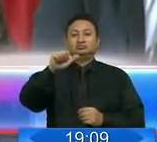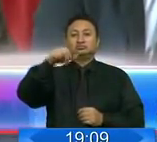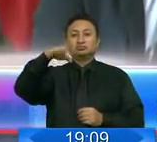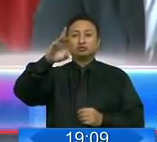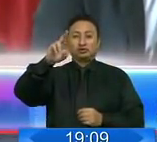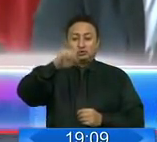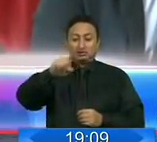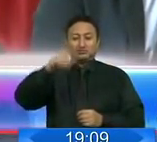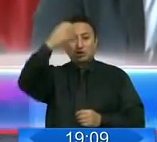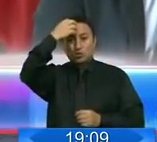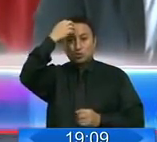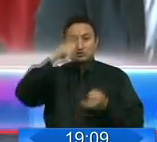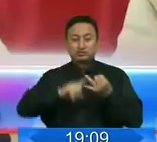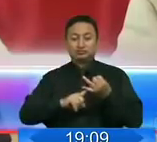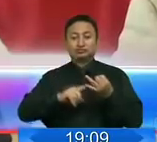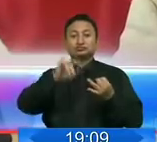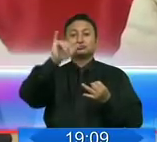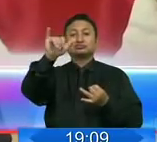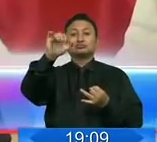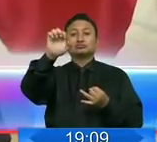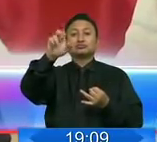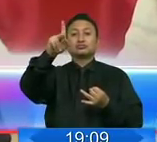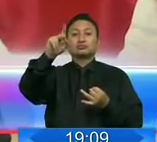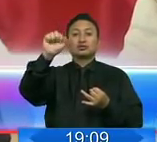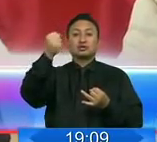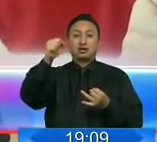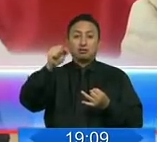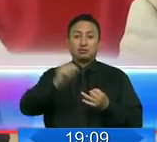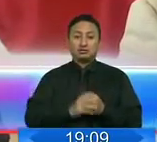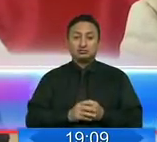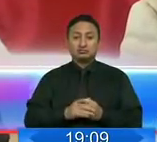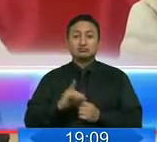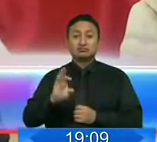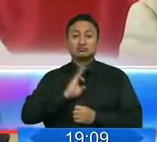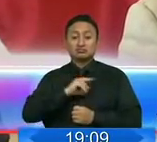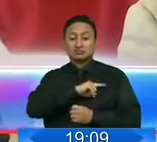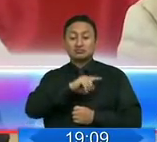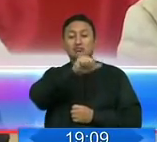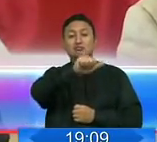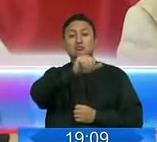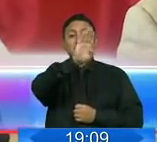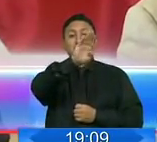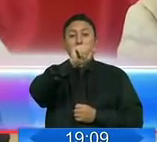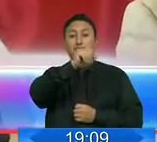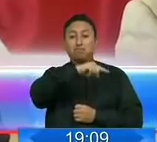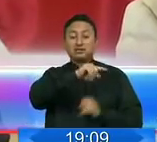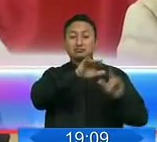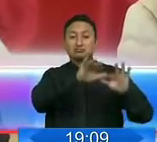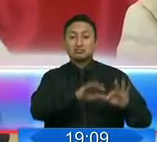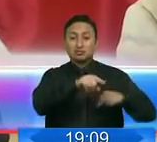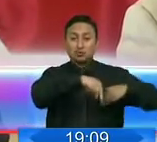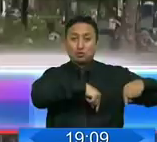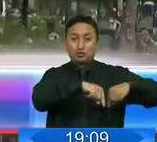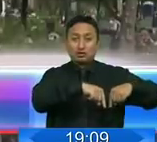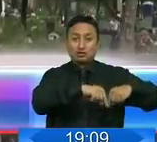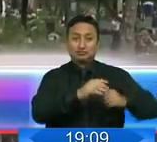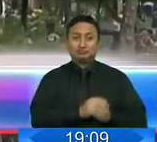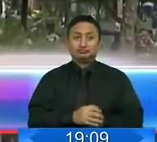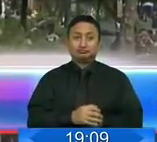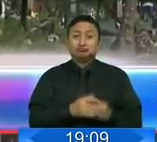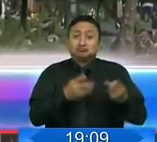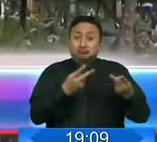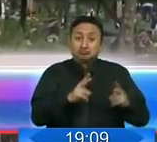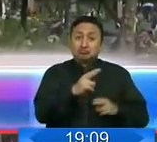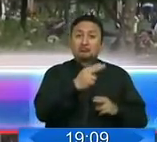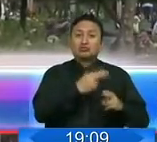educación, Hugo Yepes se sumaría como experto y Guillermo Abad estaría al frente de la Secretaría de Movilidad. También da el nombre de